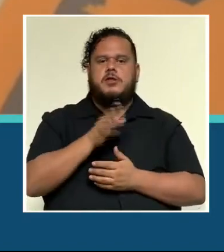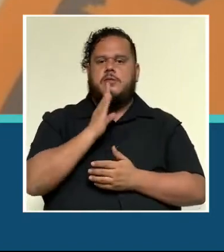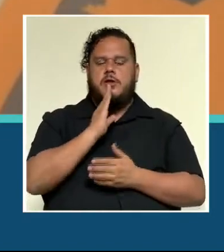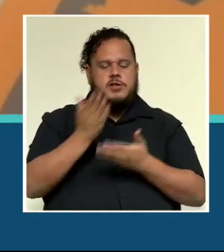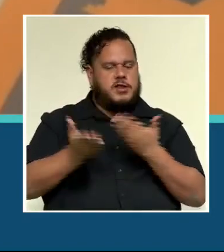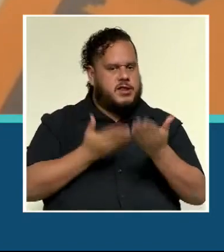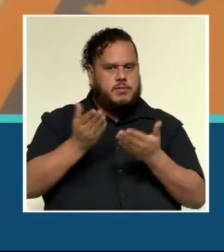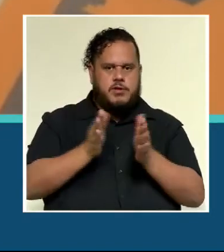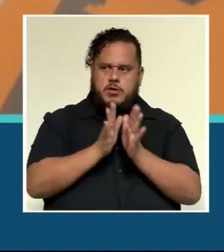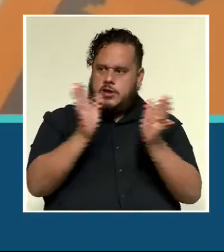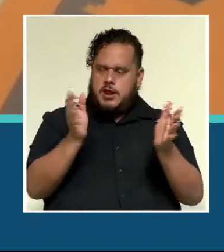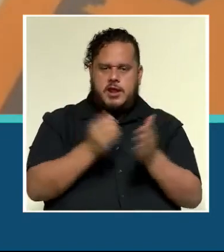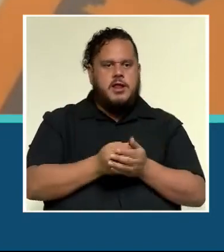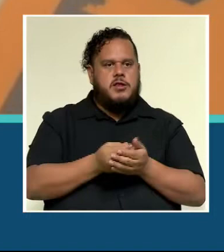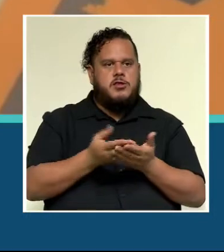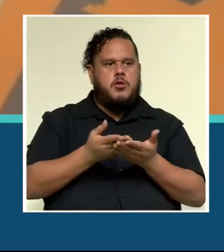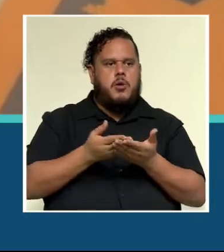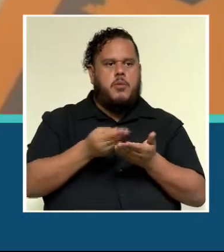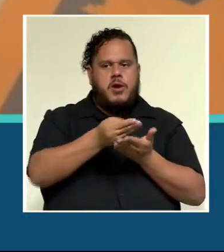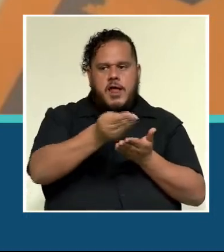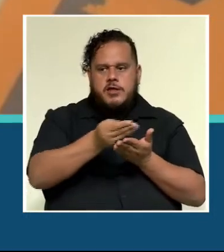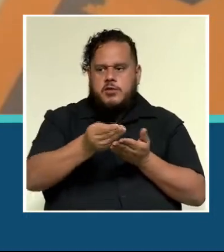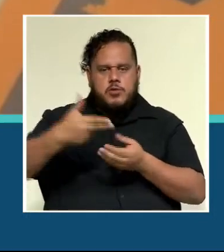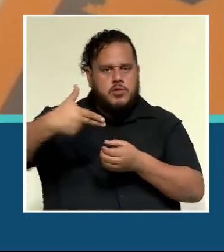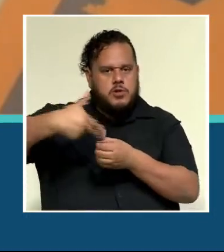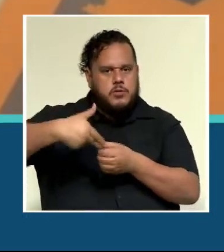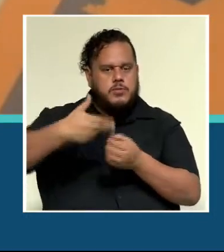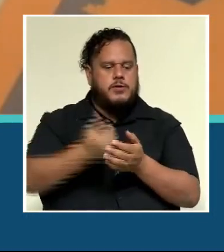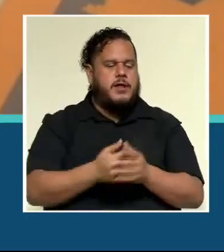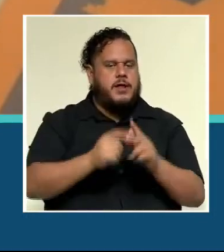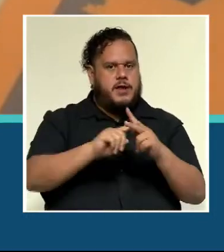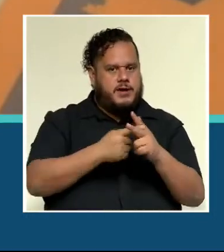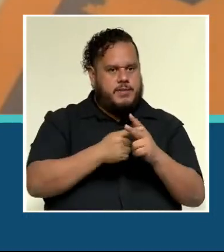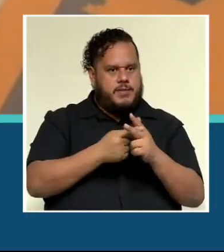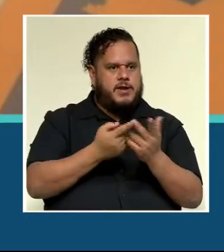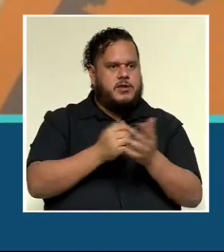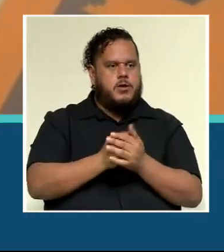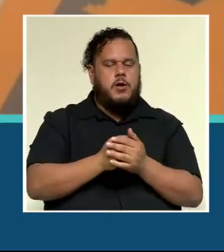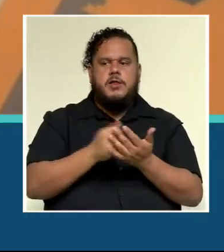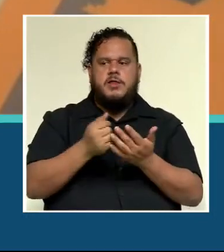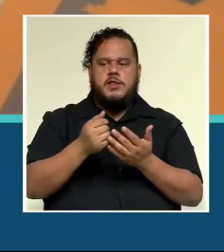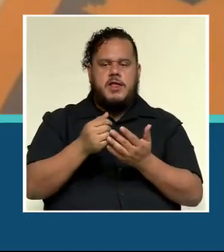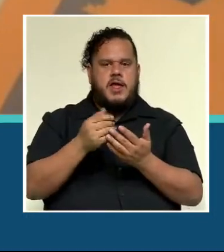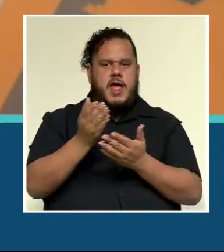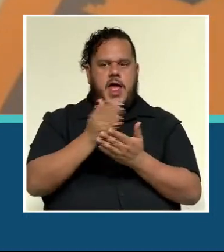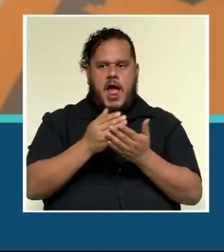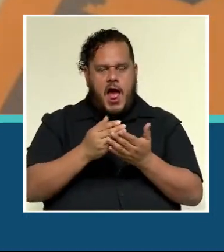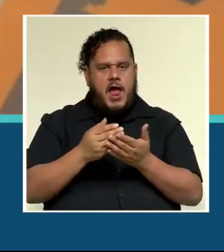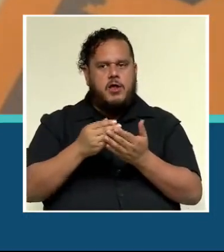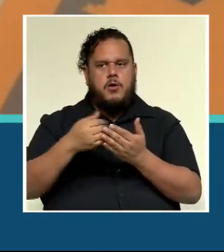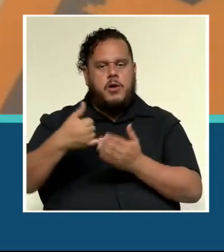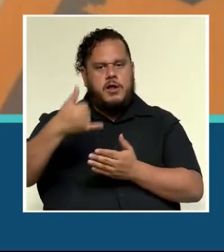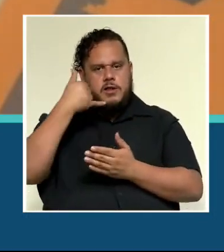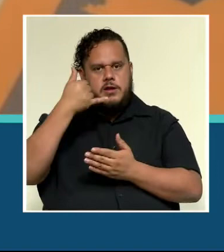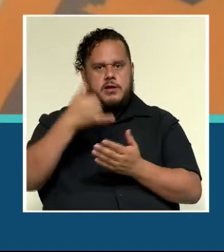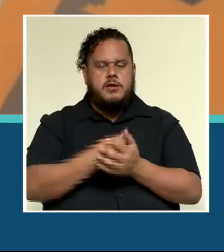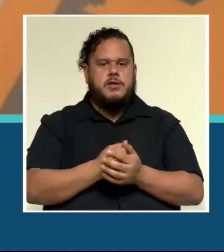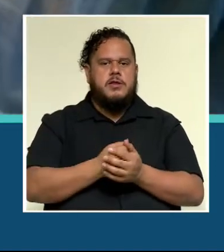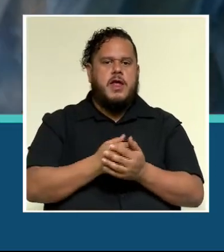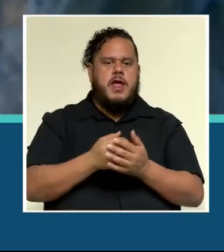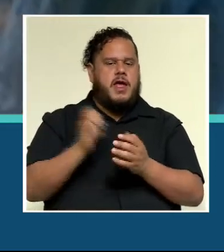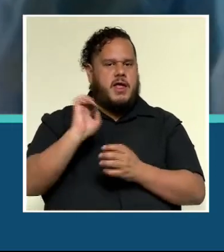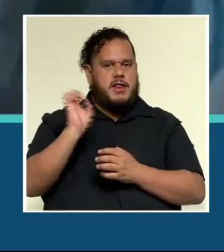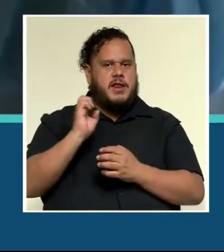como la distribución de combustible, como la reparación de averías en sistemas de telecomunicaciones, de energía